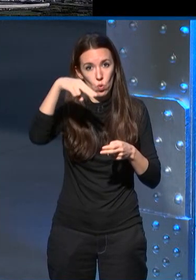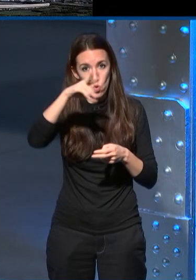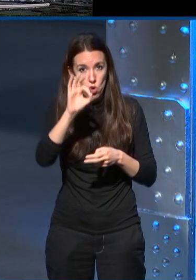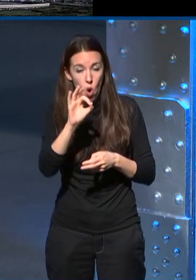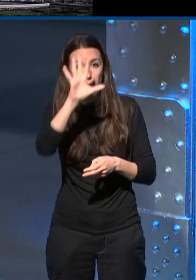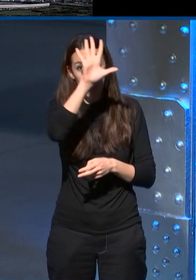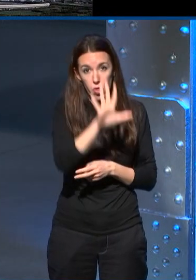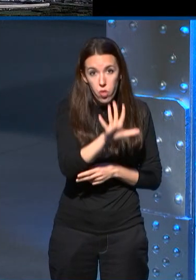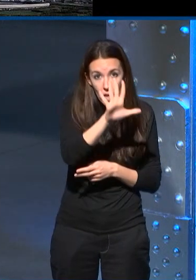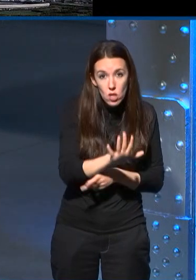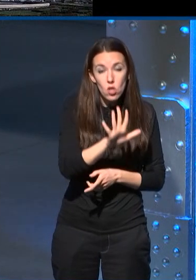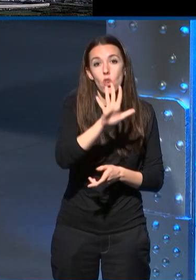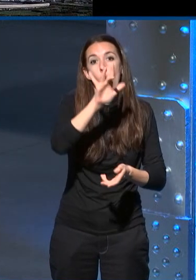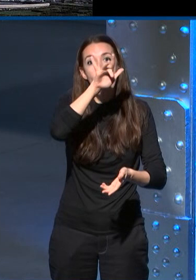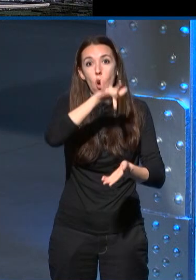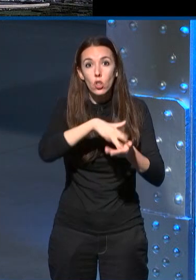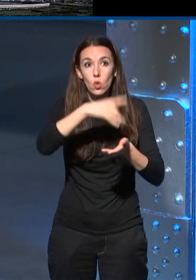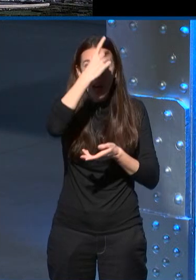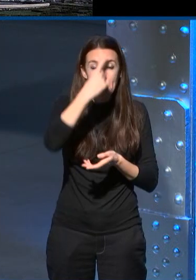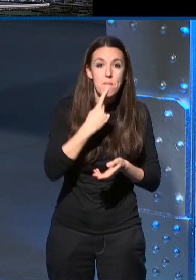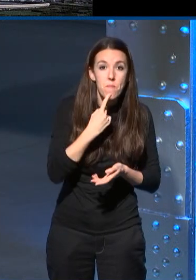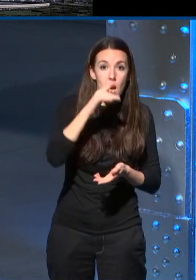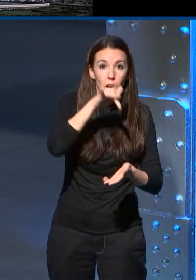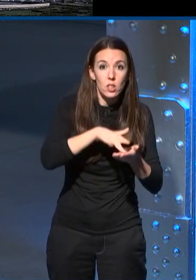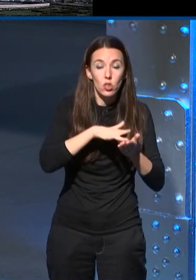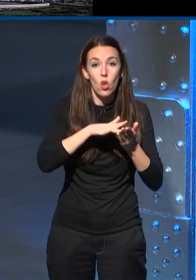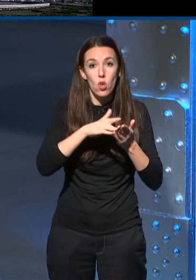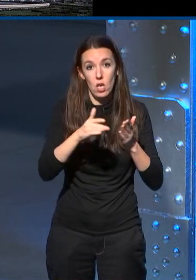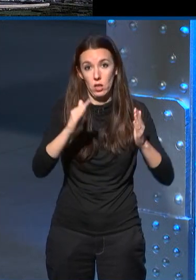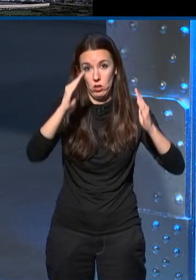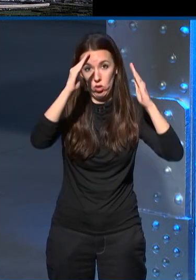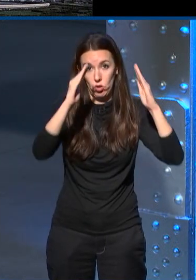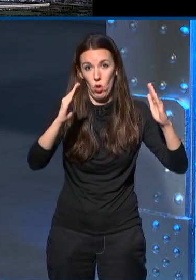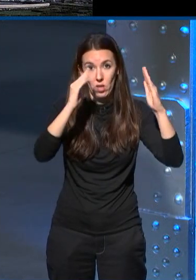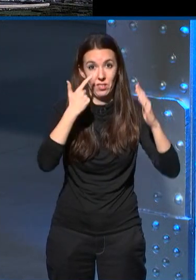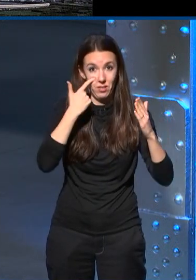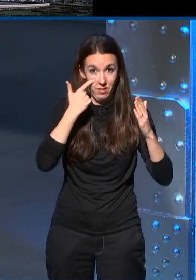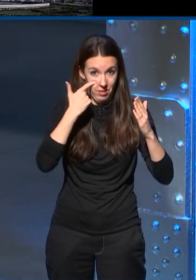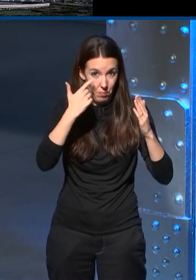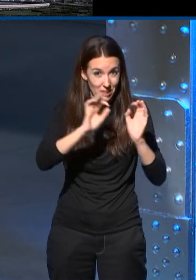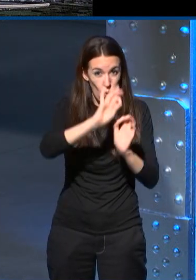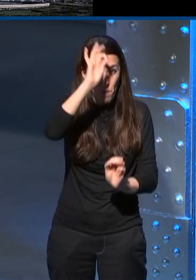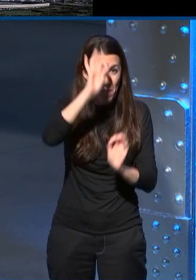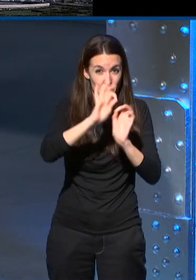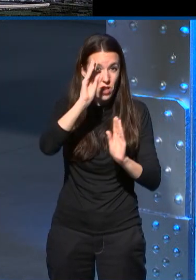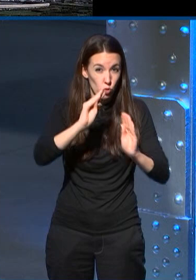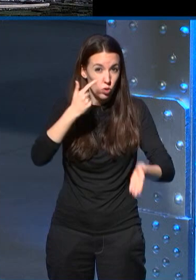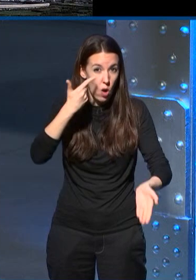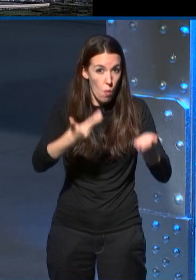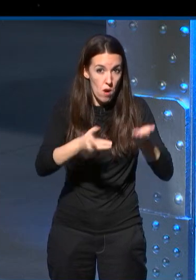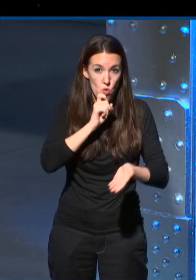que he hecho una imagen, el Saturno V entre las torres Kio, para que vean ustedes la dimensión del aparato.